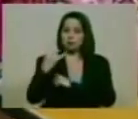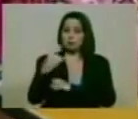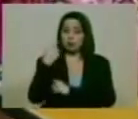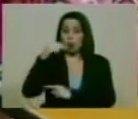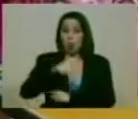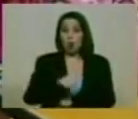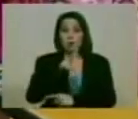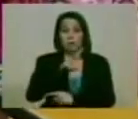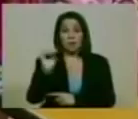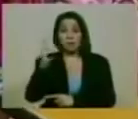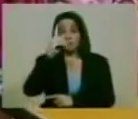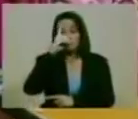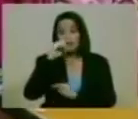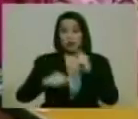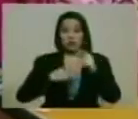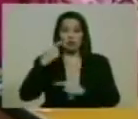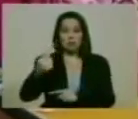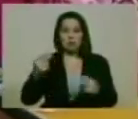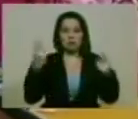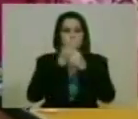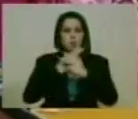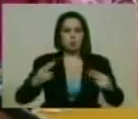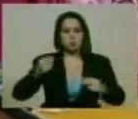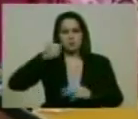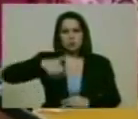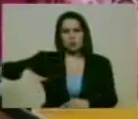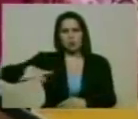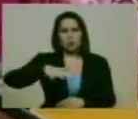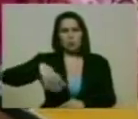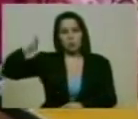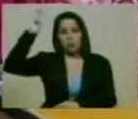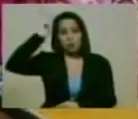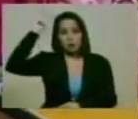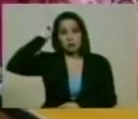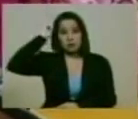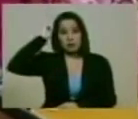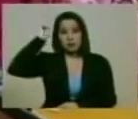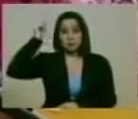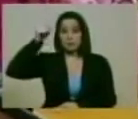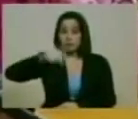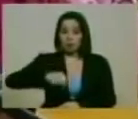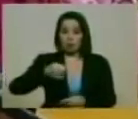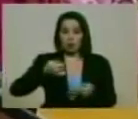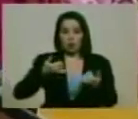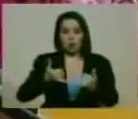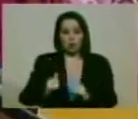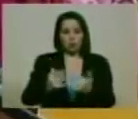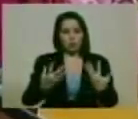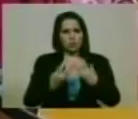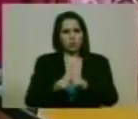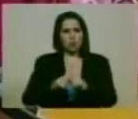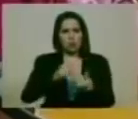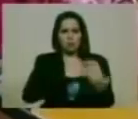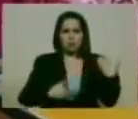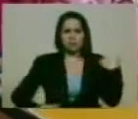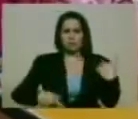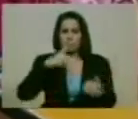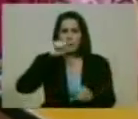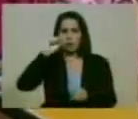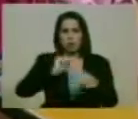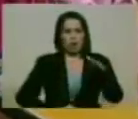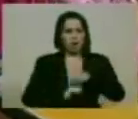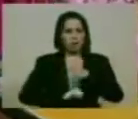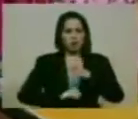después de haber sellado su compromiso con los pueblos indígenas, estamos con su hijo Nicolás Maduro apoyándolo en